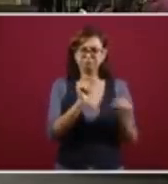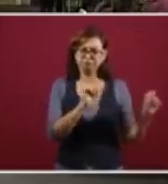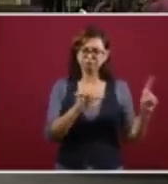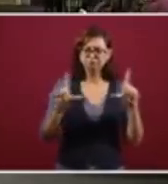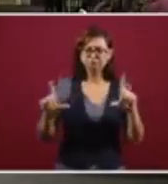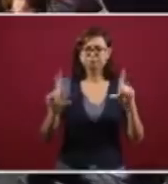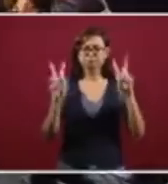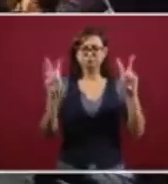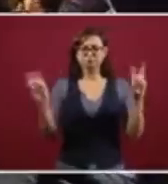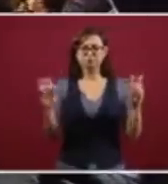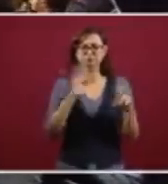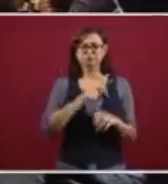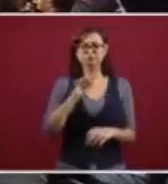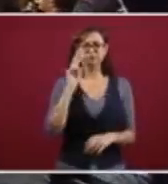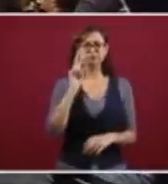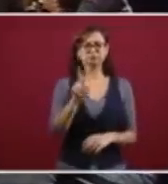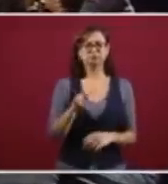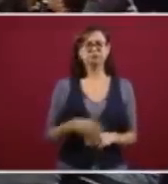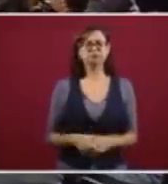tema.